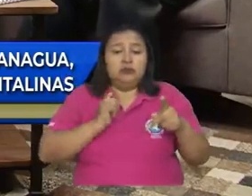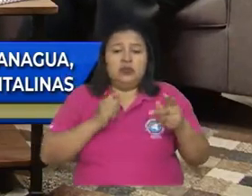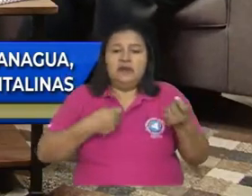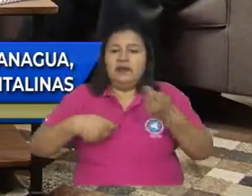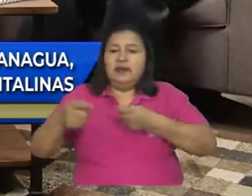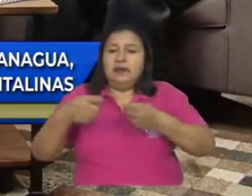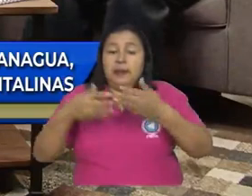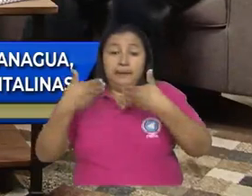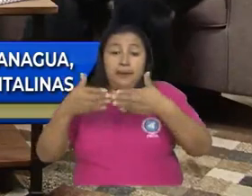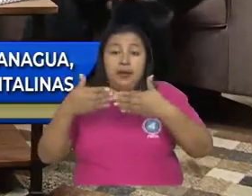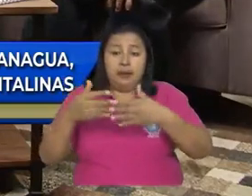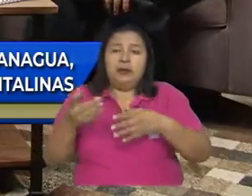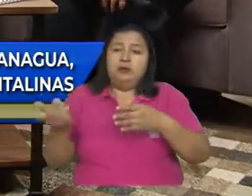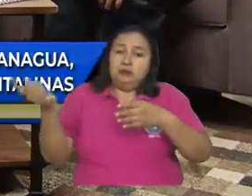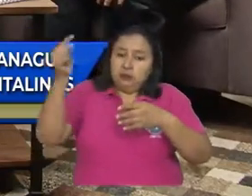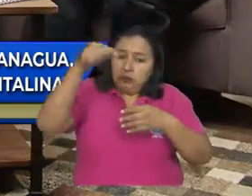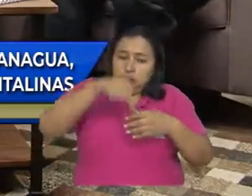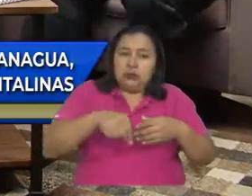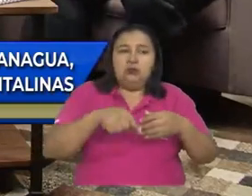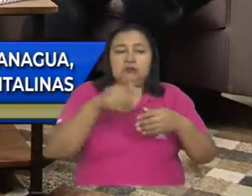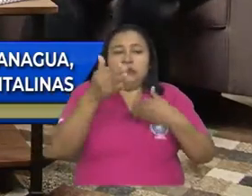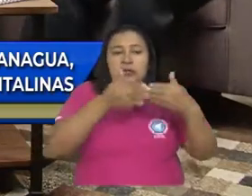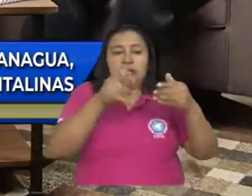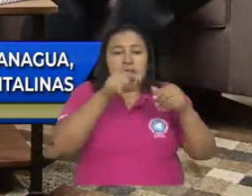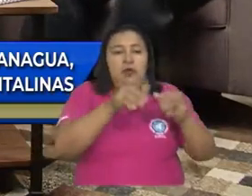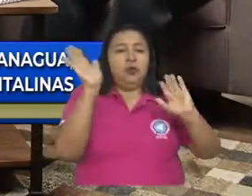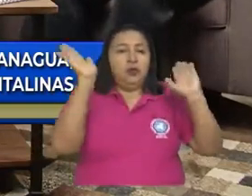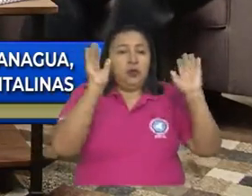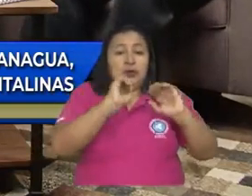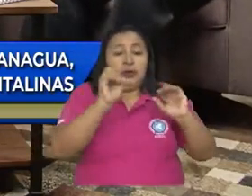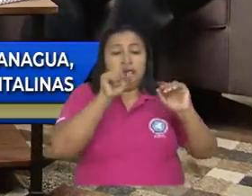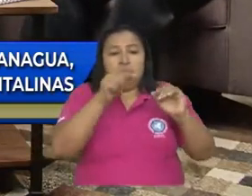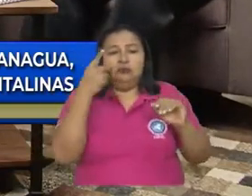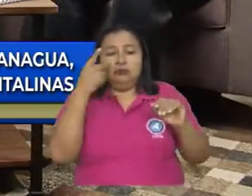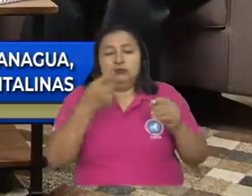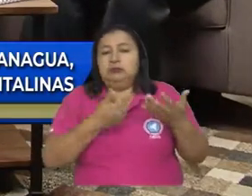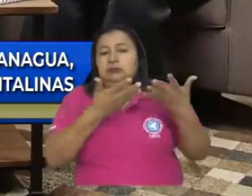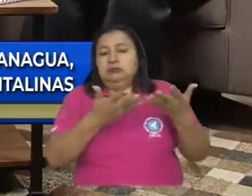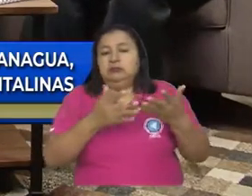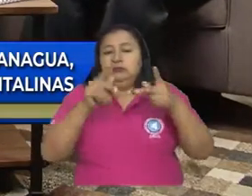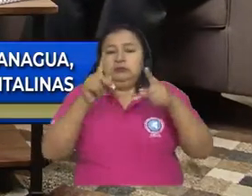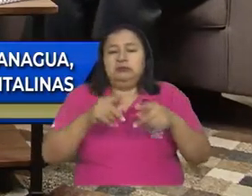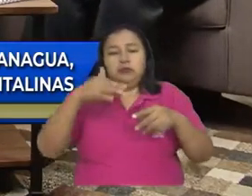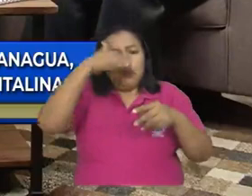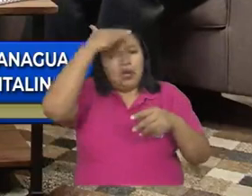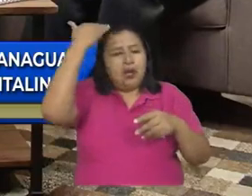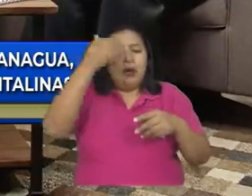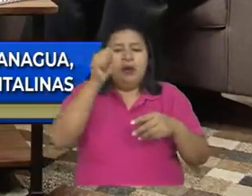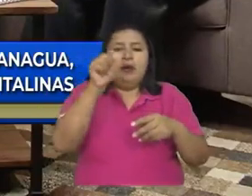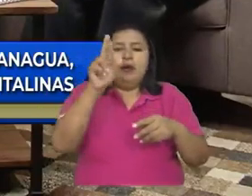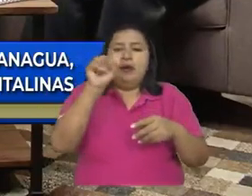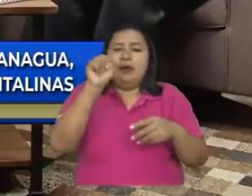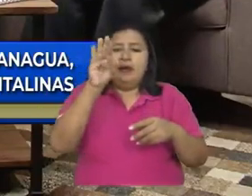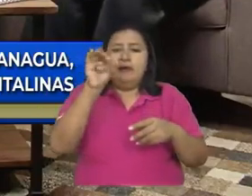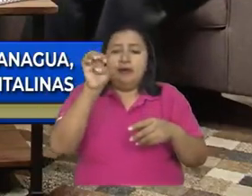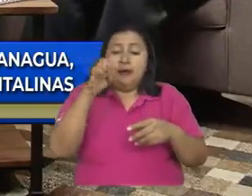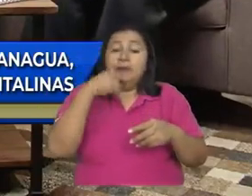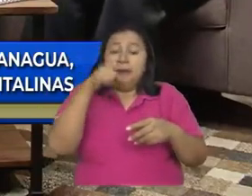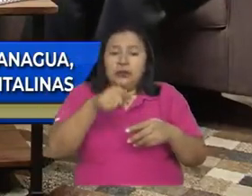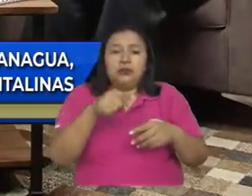comercios en Panamá que se han instalado ahora en la zona del Oriental. Vos ves a los comerciantes árabes ahí atendiendo